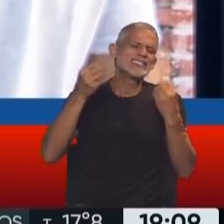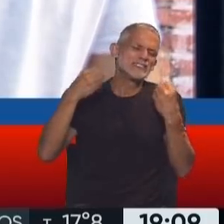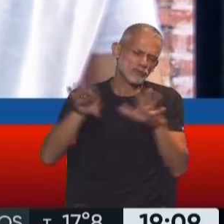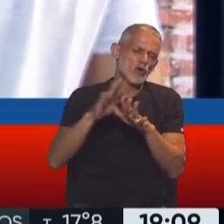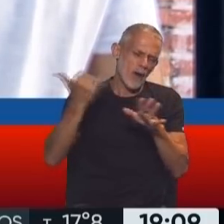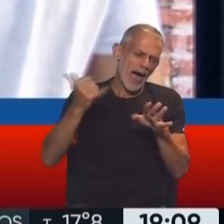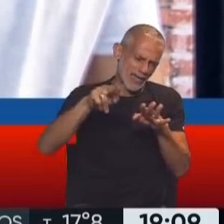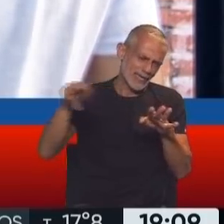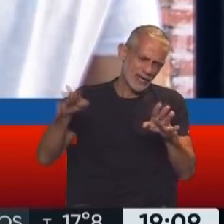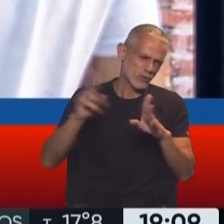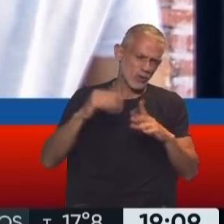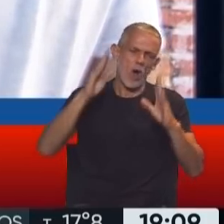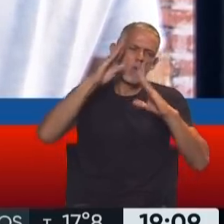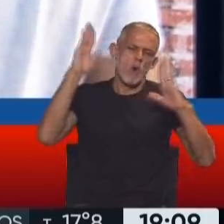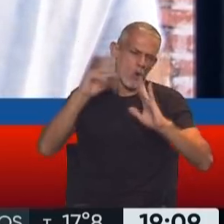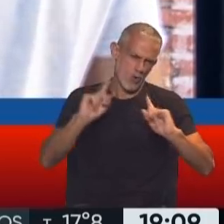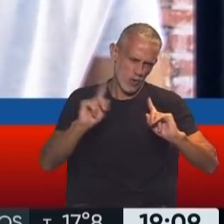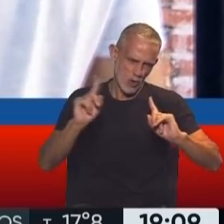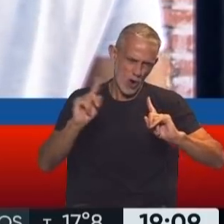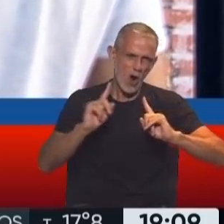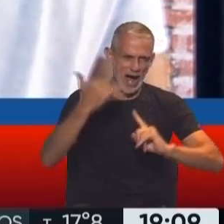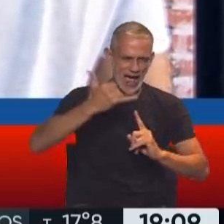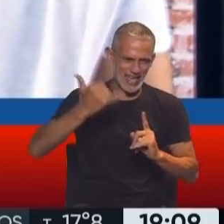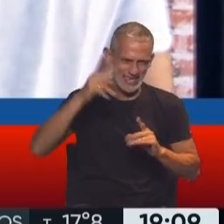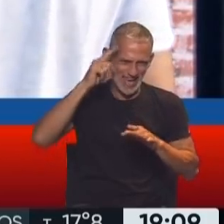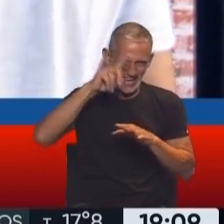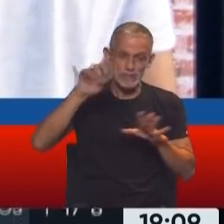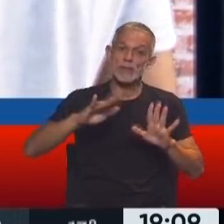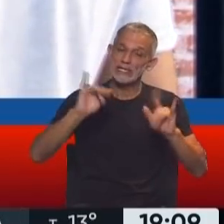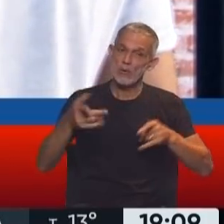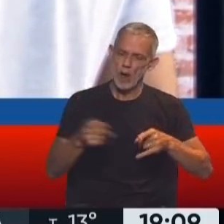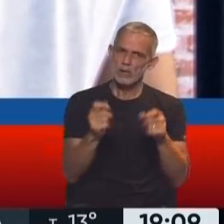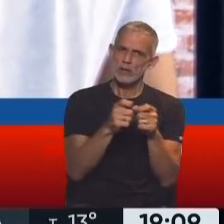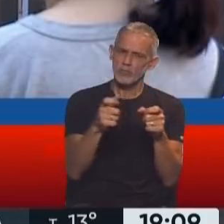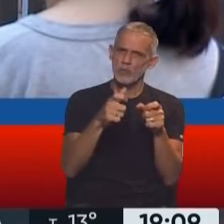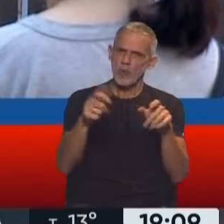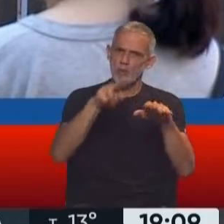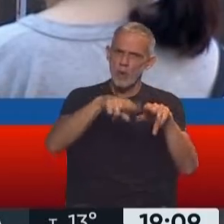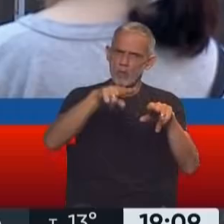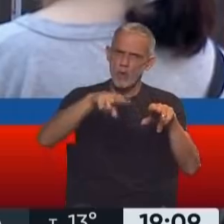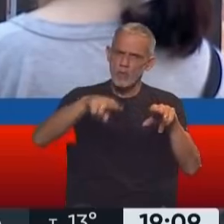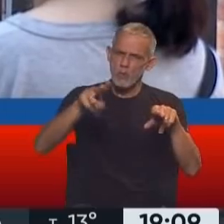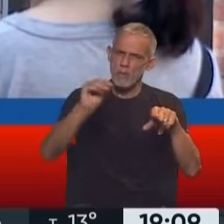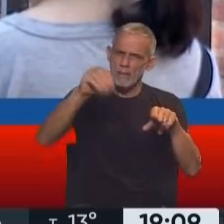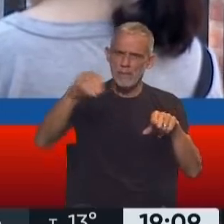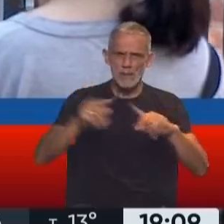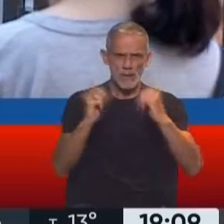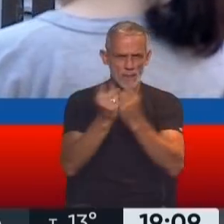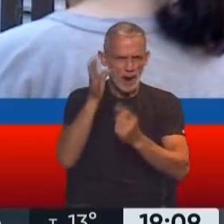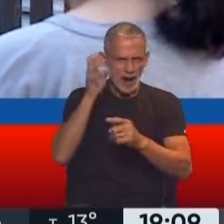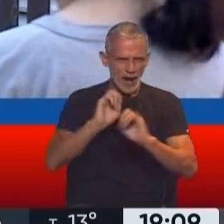libres, el sistema no está para nada saturado, preocupa que crezcan las camas de terapia intensiva con